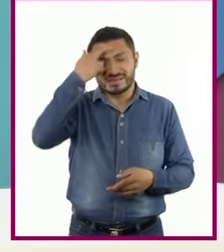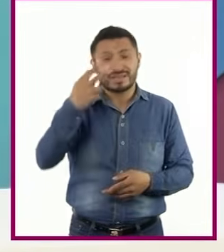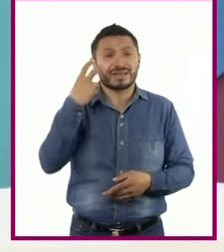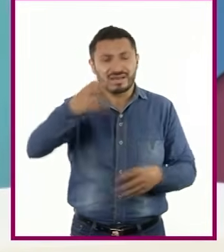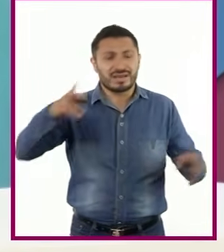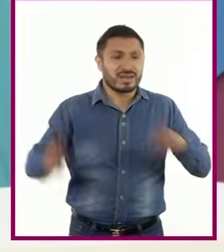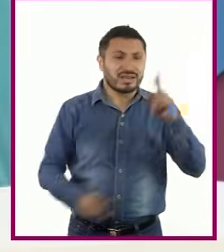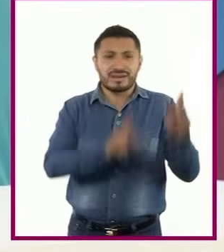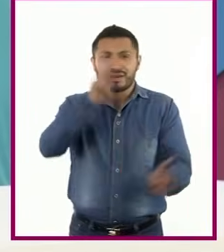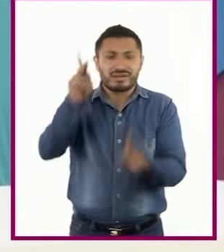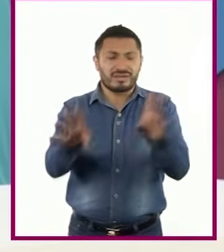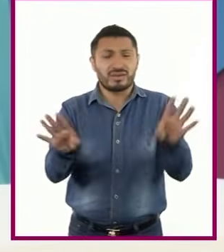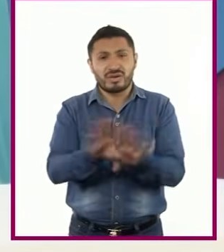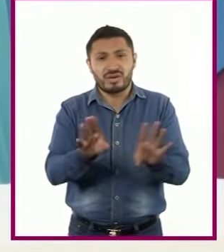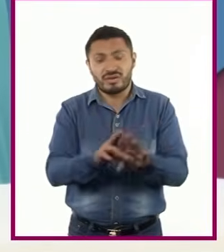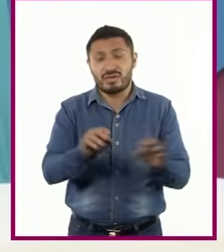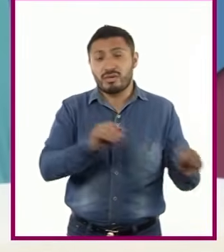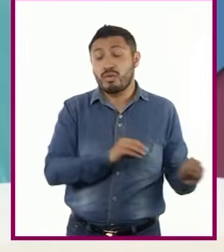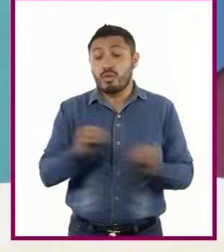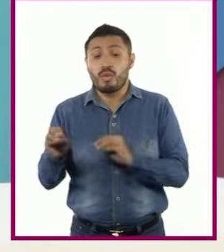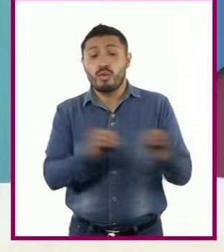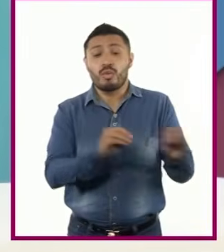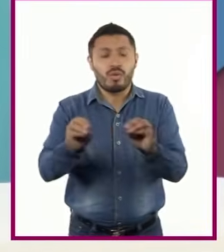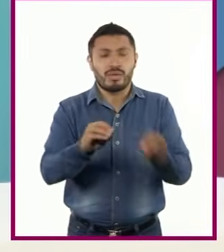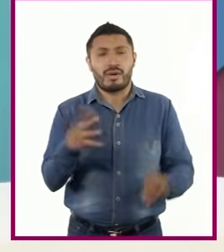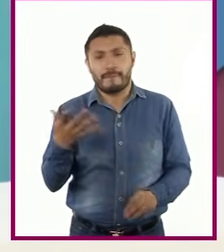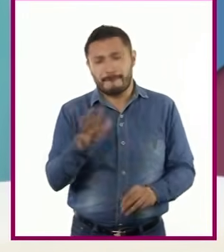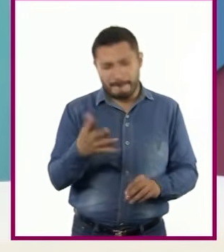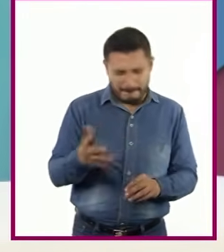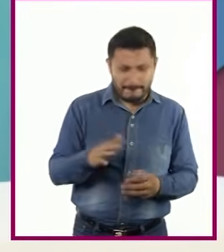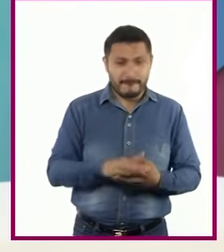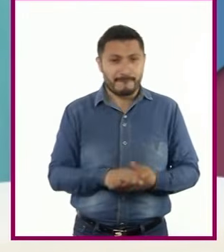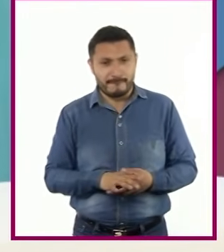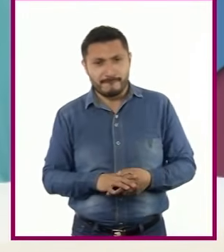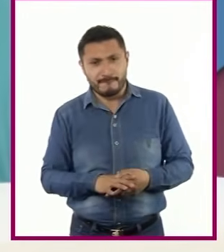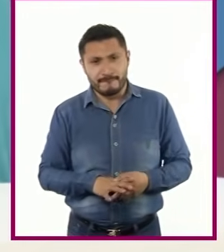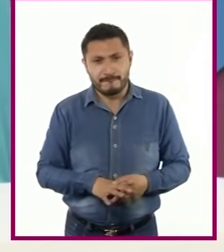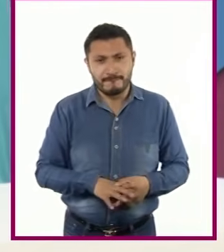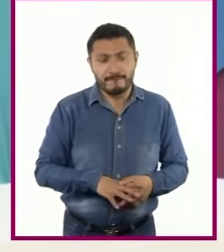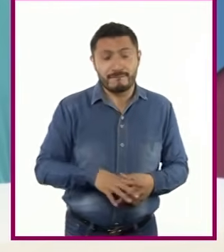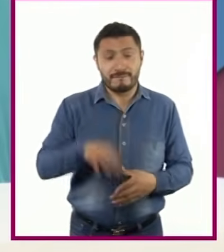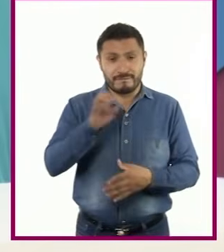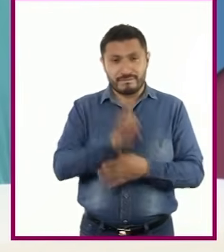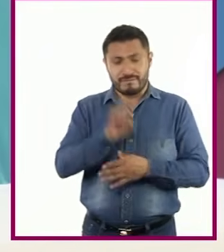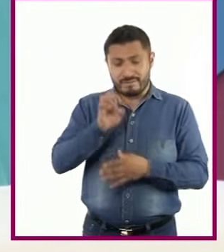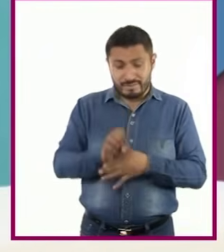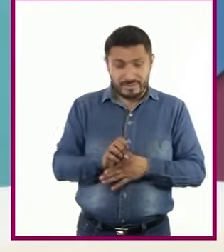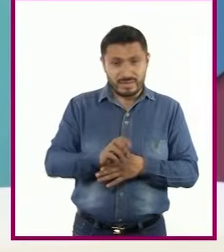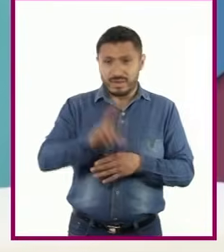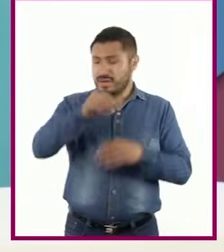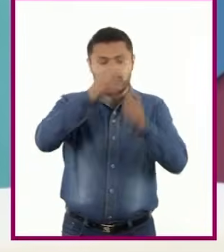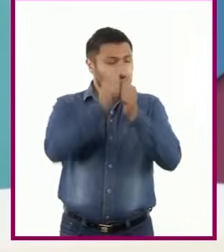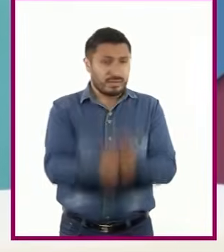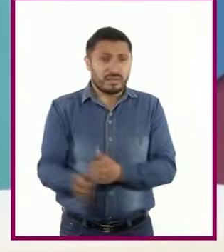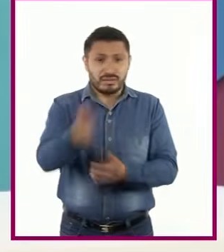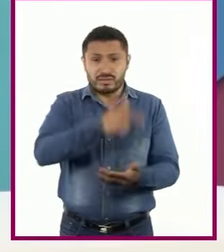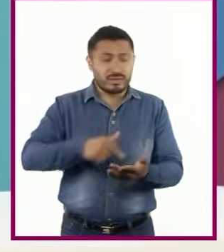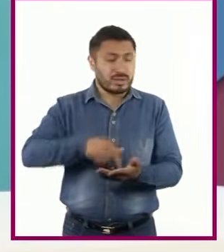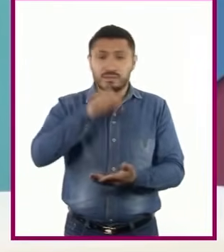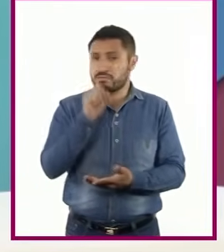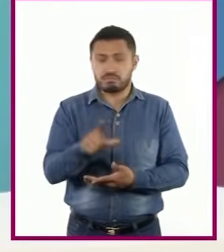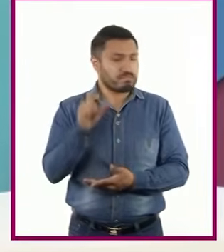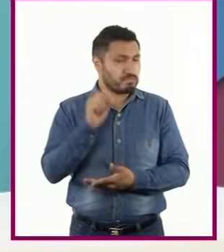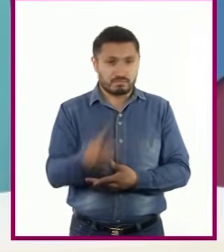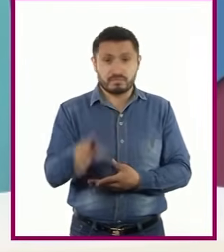estos pueblos eran nómadas o seminómadas, por lo que al no permanecer establecidos en un